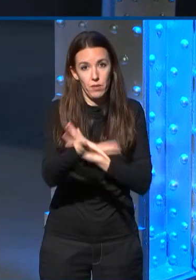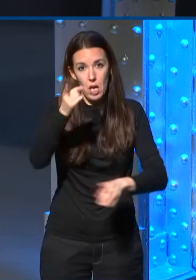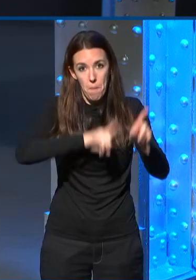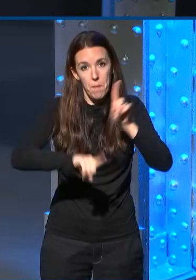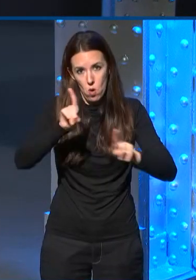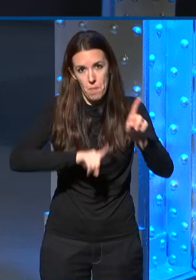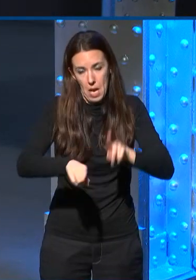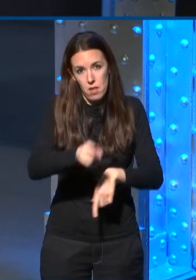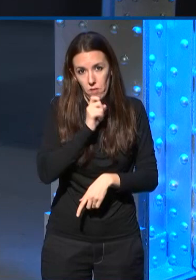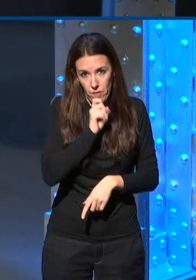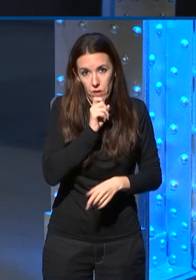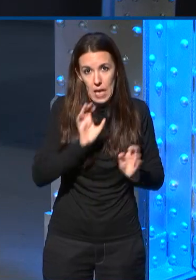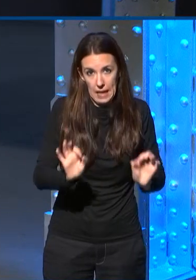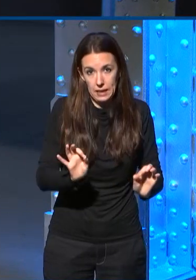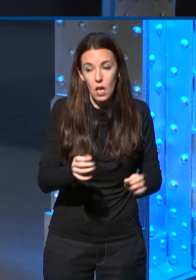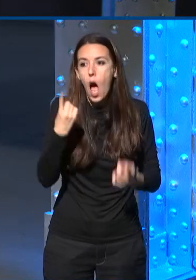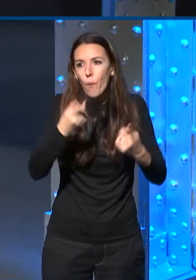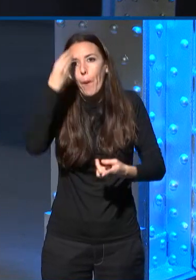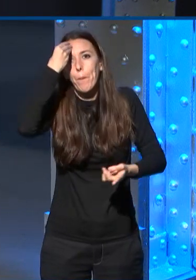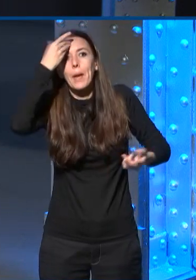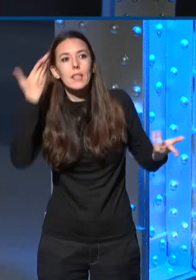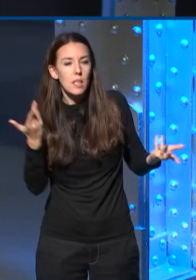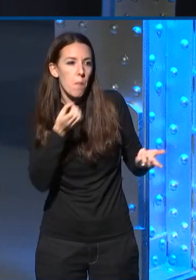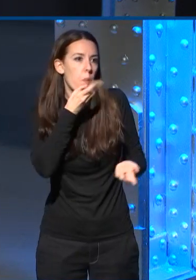y es complejo. Y alguno puede pensar,